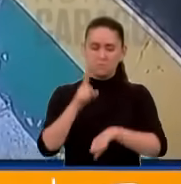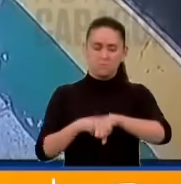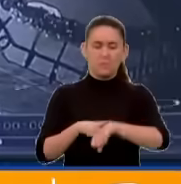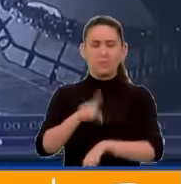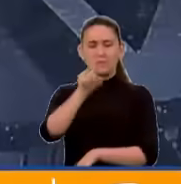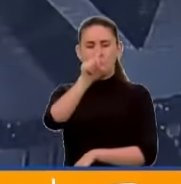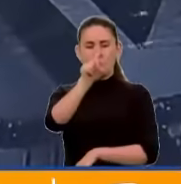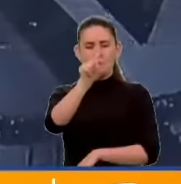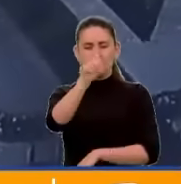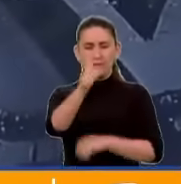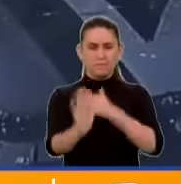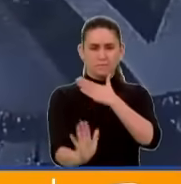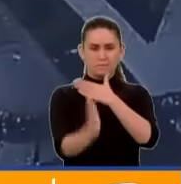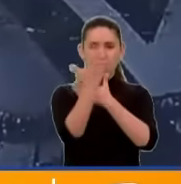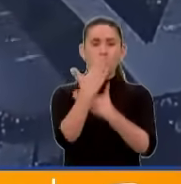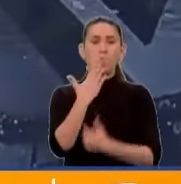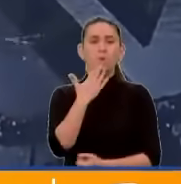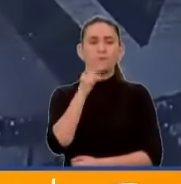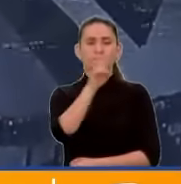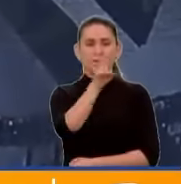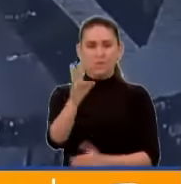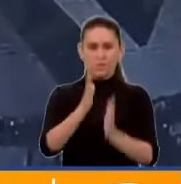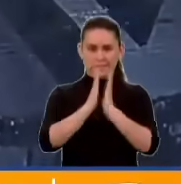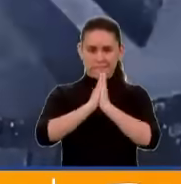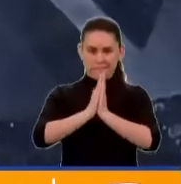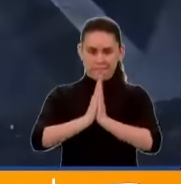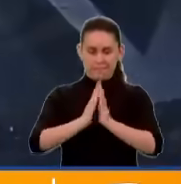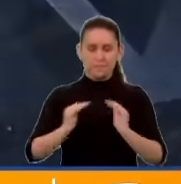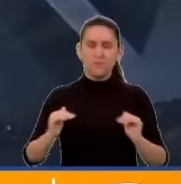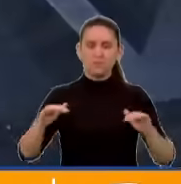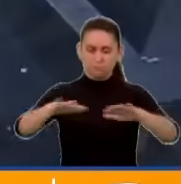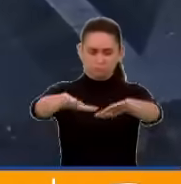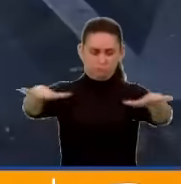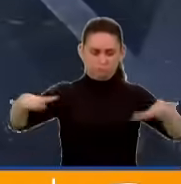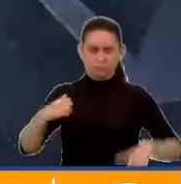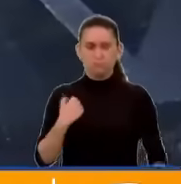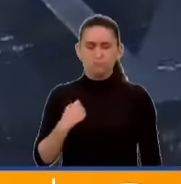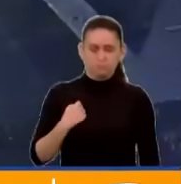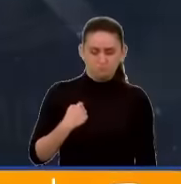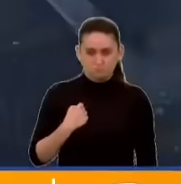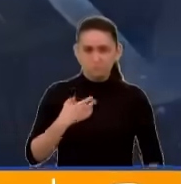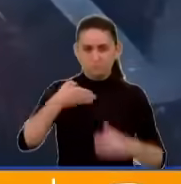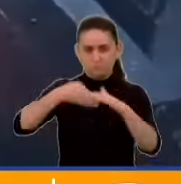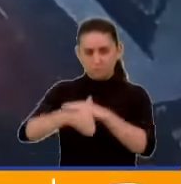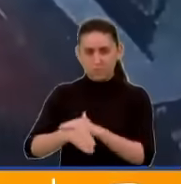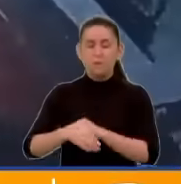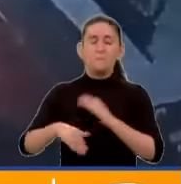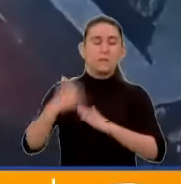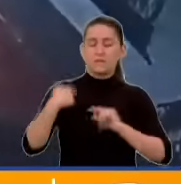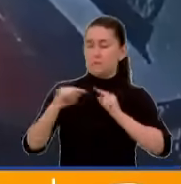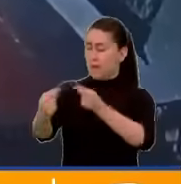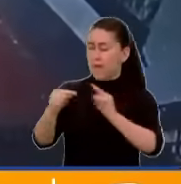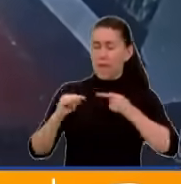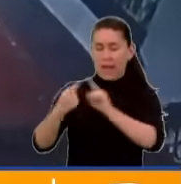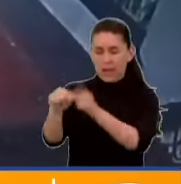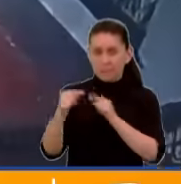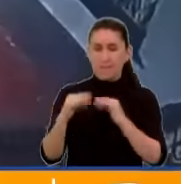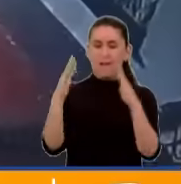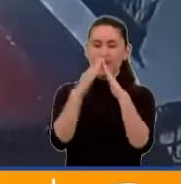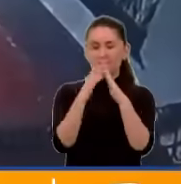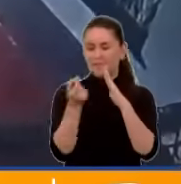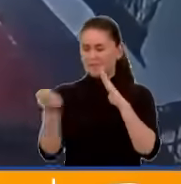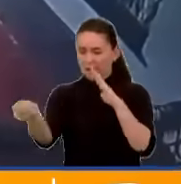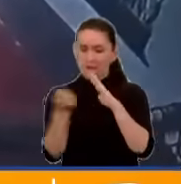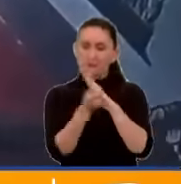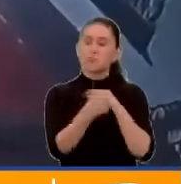de la mañana el día 22 de diciembre al conjunto. Sobre las 2:20 de la mañana comienza una discusión, una riña. Los vecinos le piden que